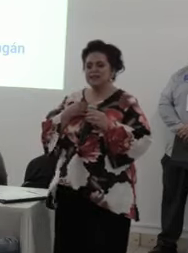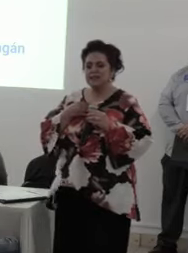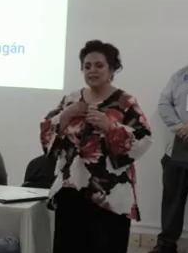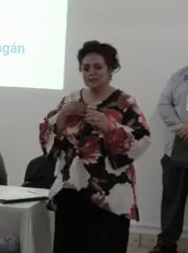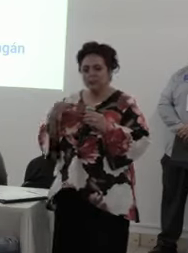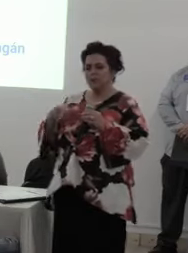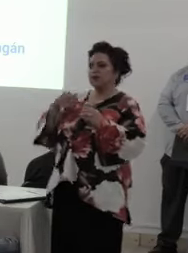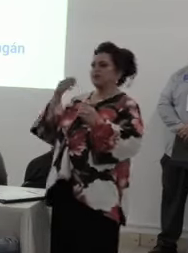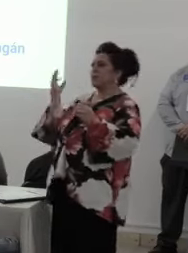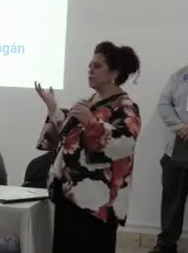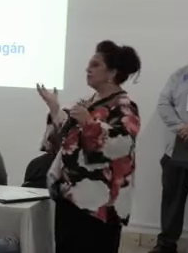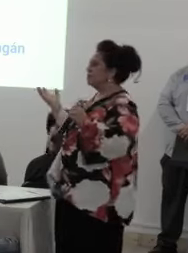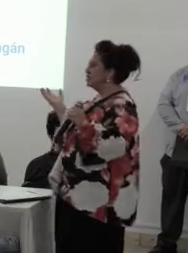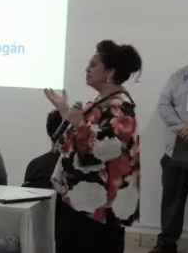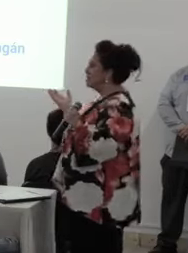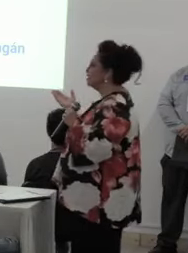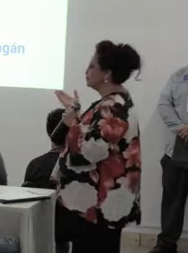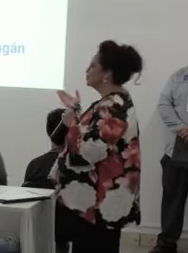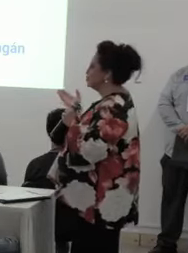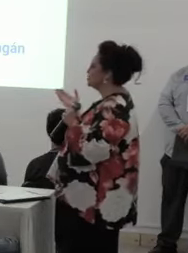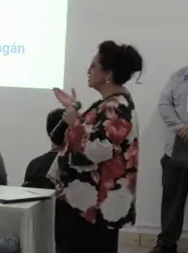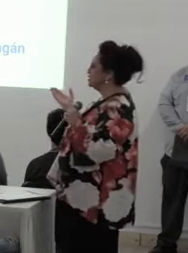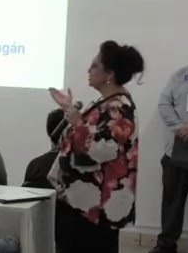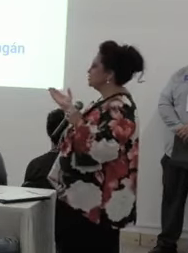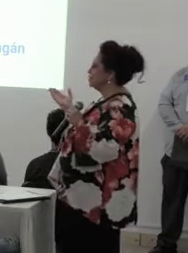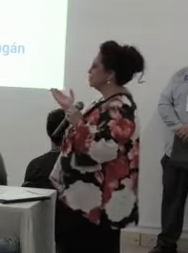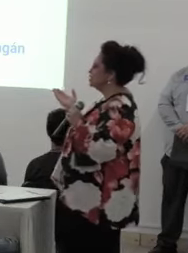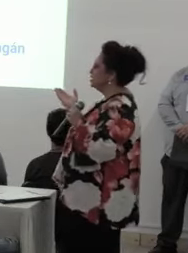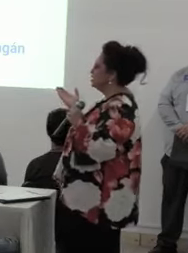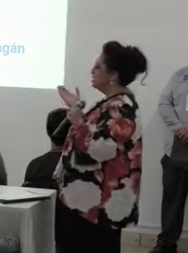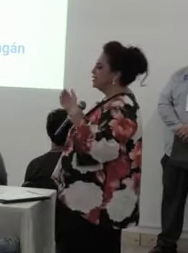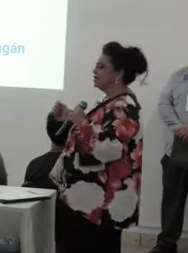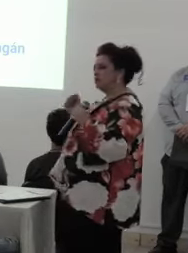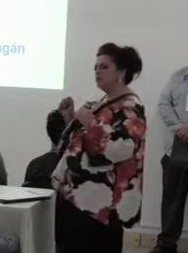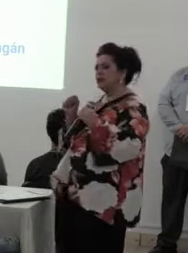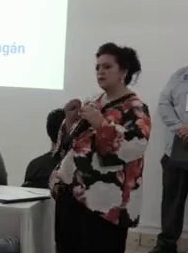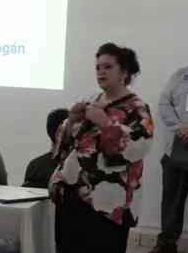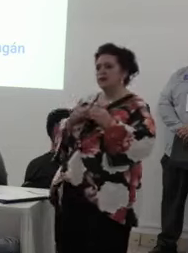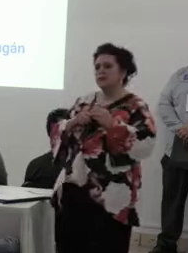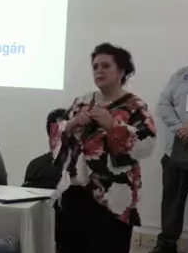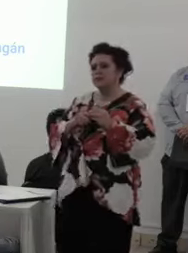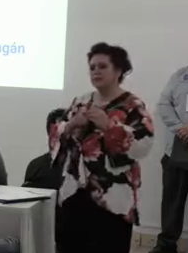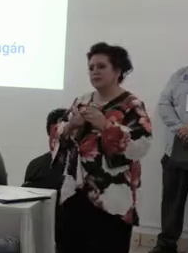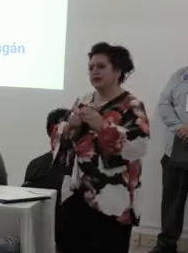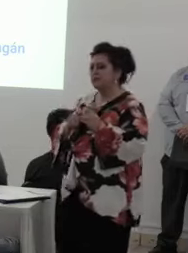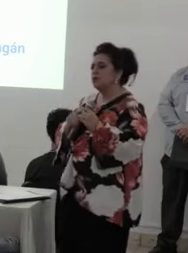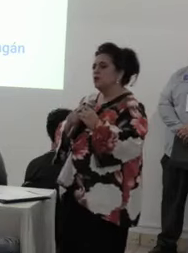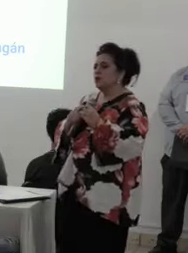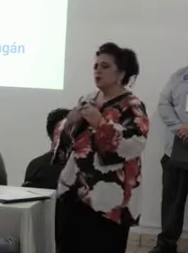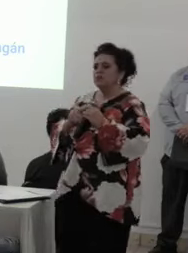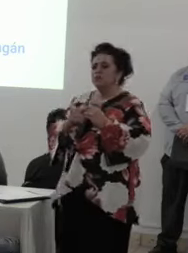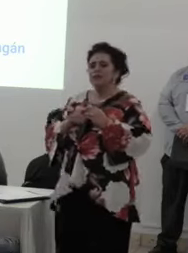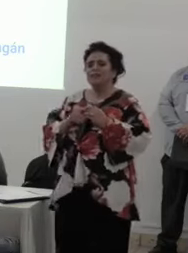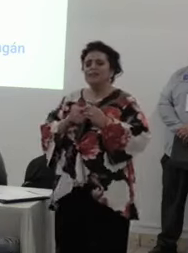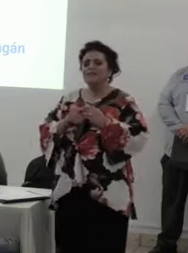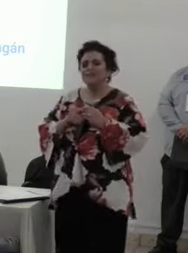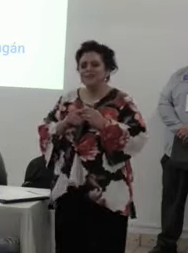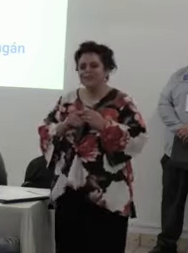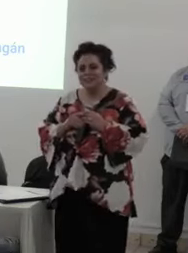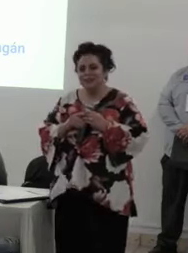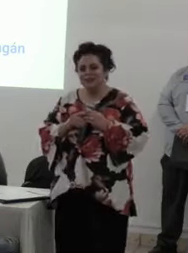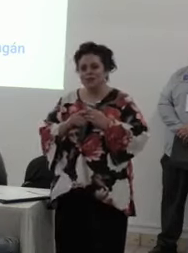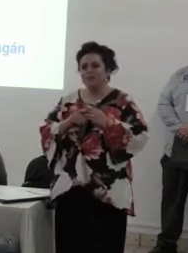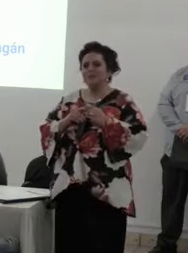que nos pertenecen, pero que también pertenecen a las futuras generaciones y que tenemos que ayudar a preservarlos. Pues